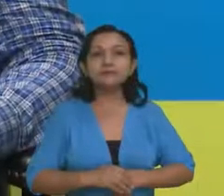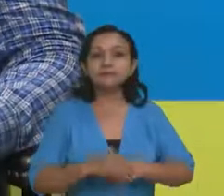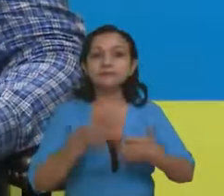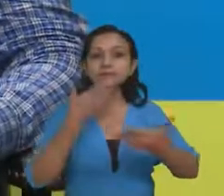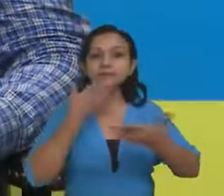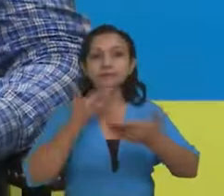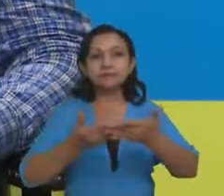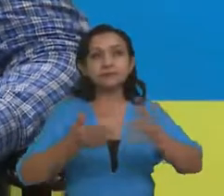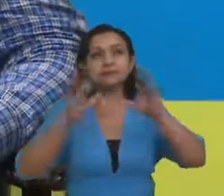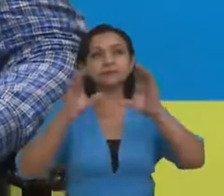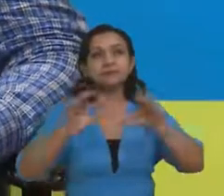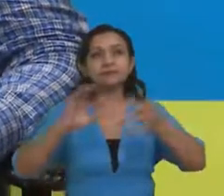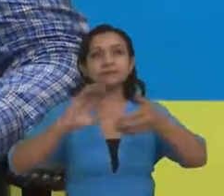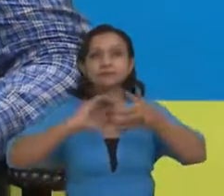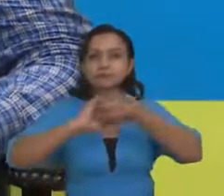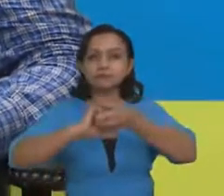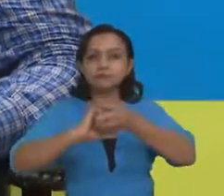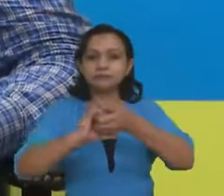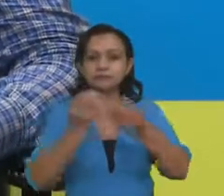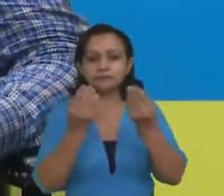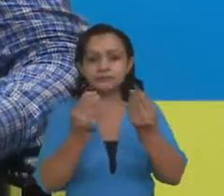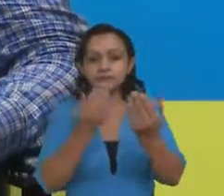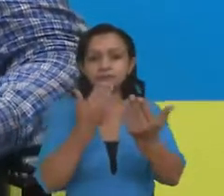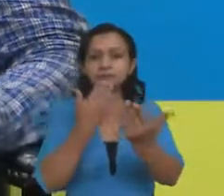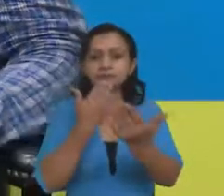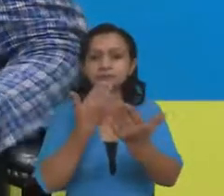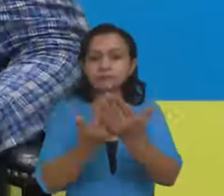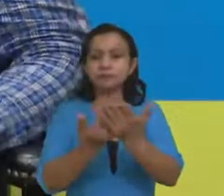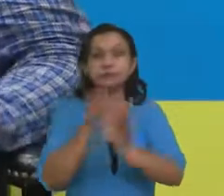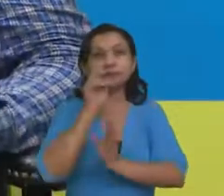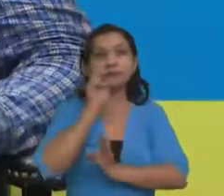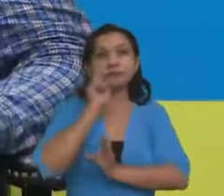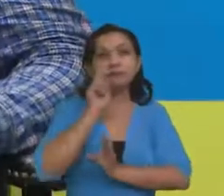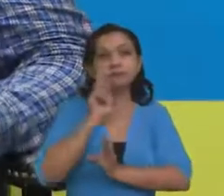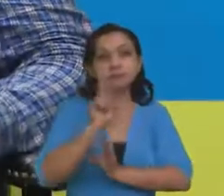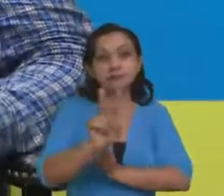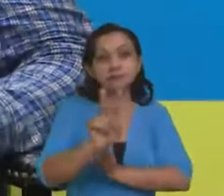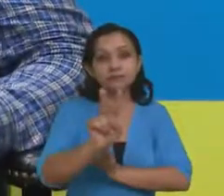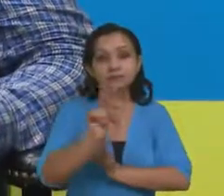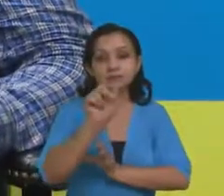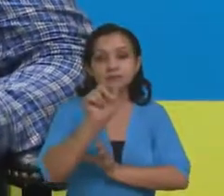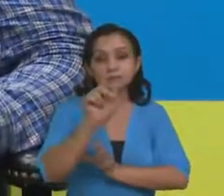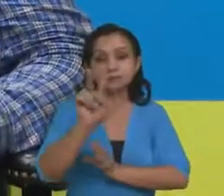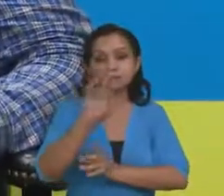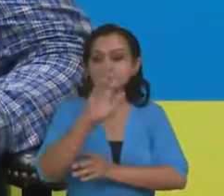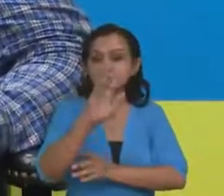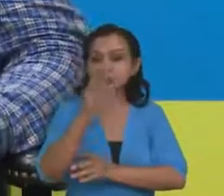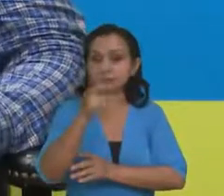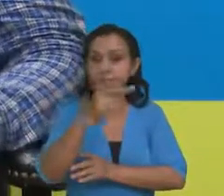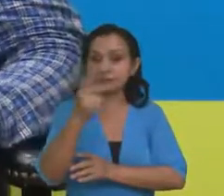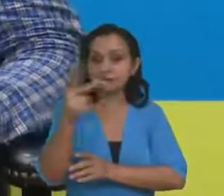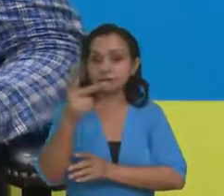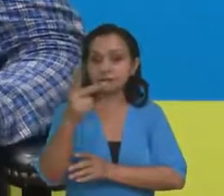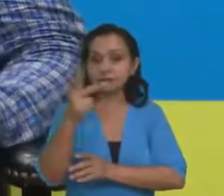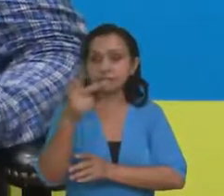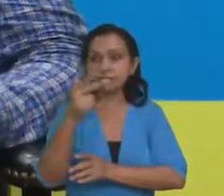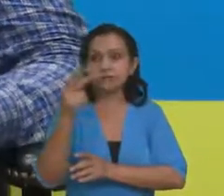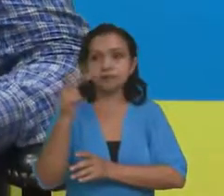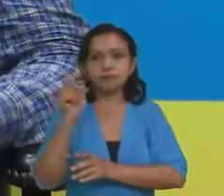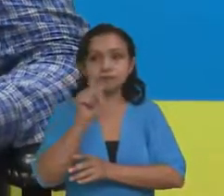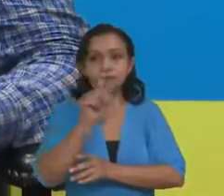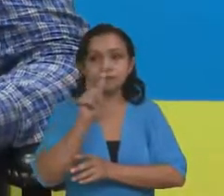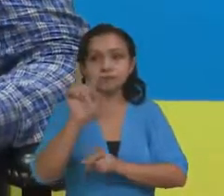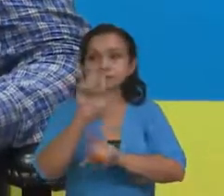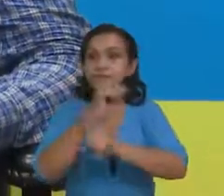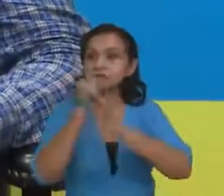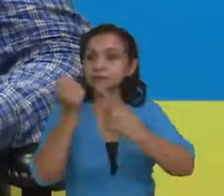Muy buenas tardes, amigos televidentes. Muchas gracias por su fiel sintonía al canal parlamentario del Canal 98, el canal de la